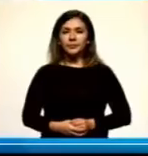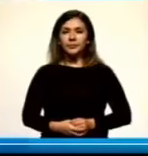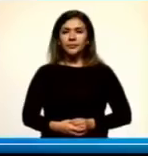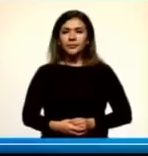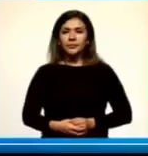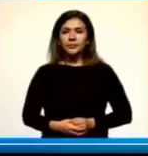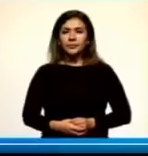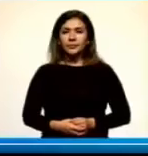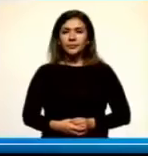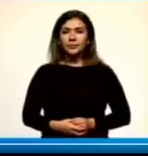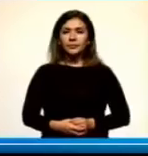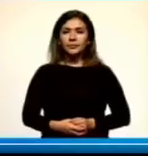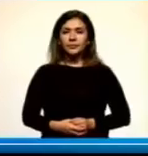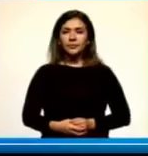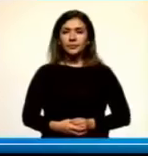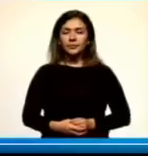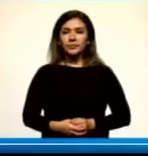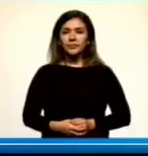5